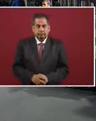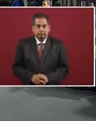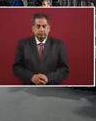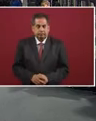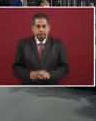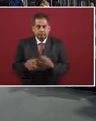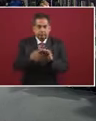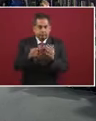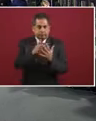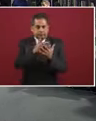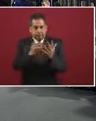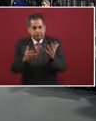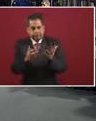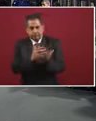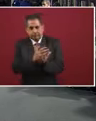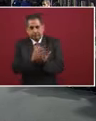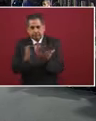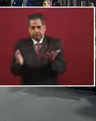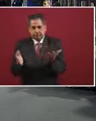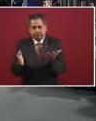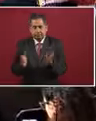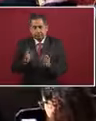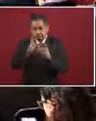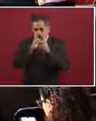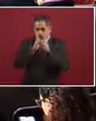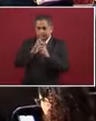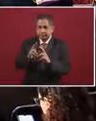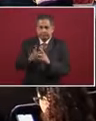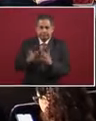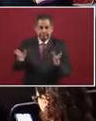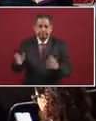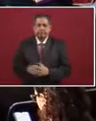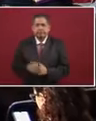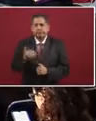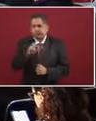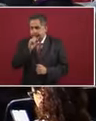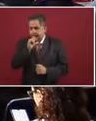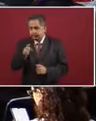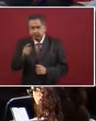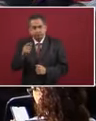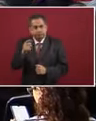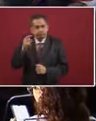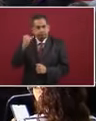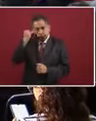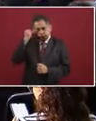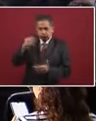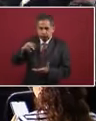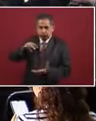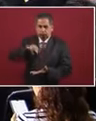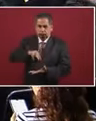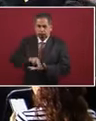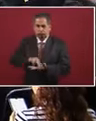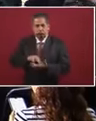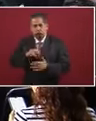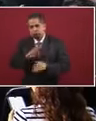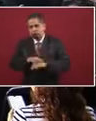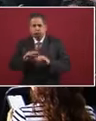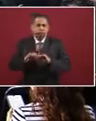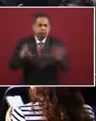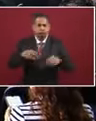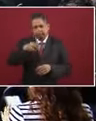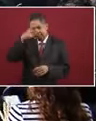amplia la respuesta y la postura muy clara de